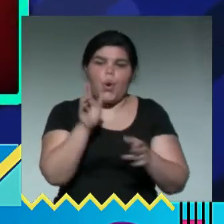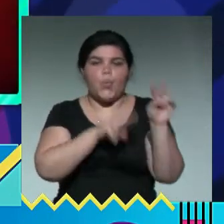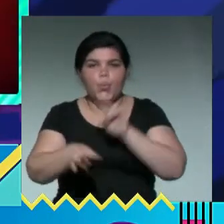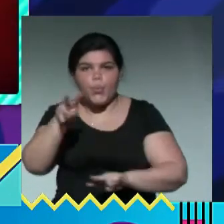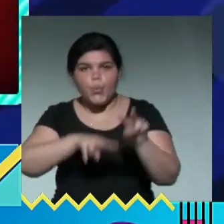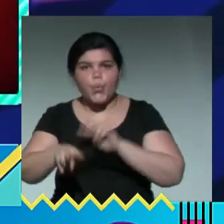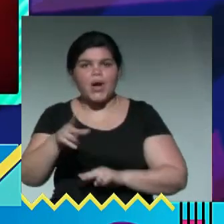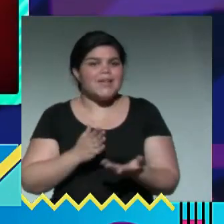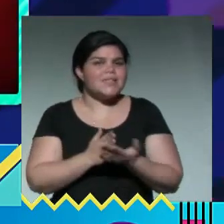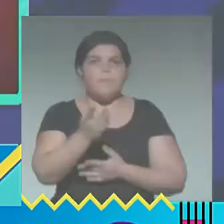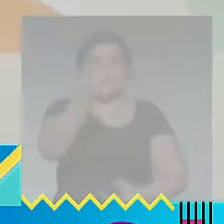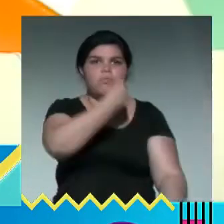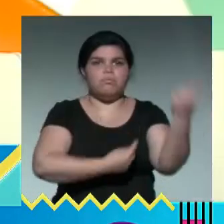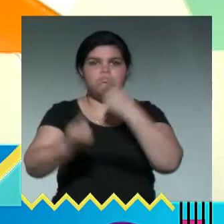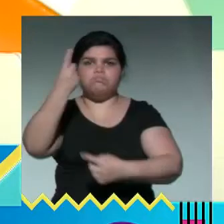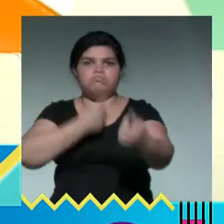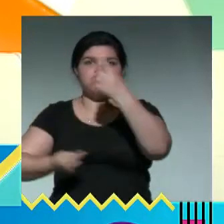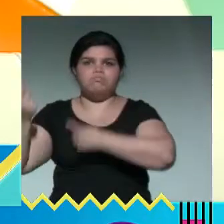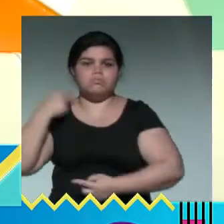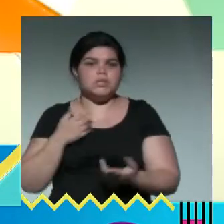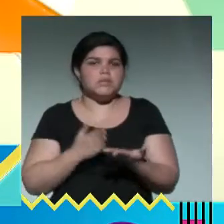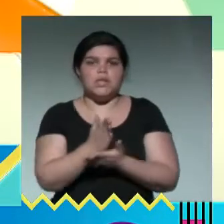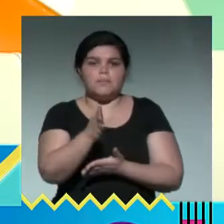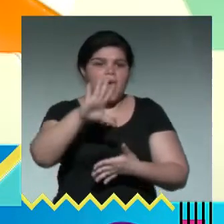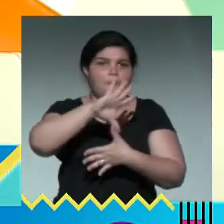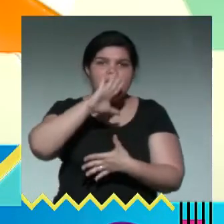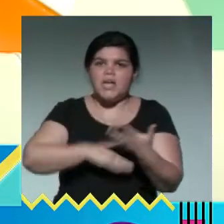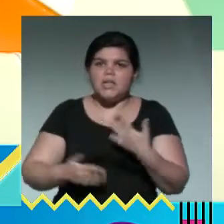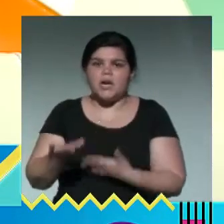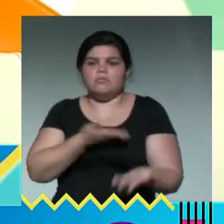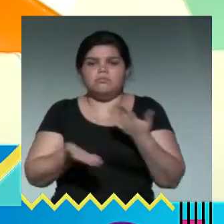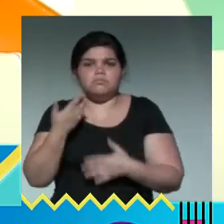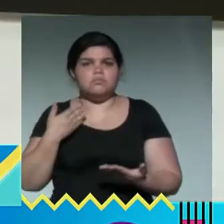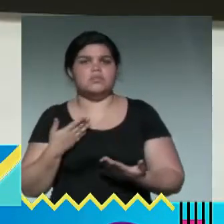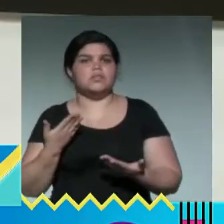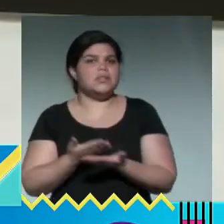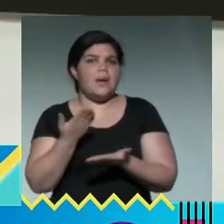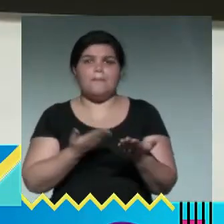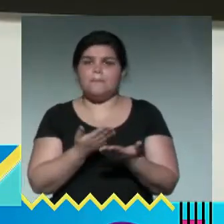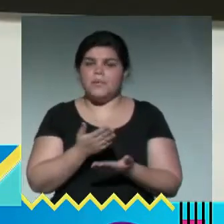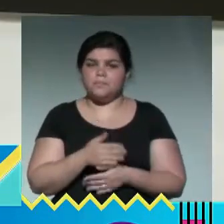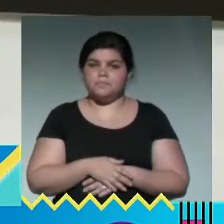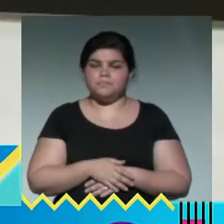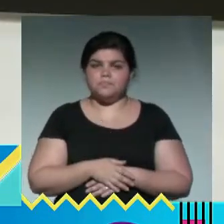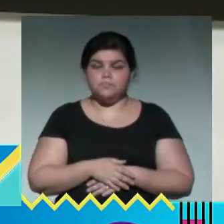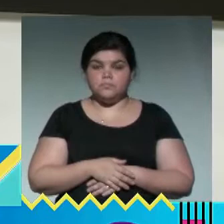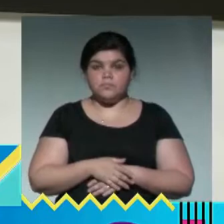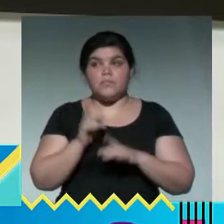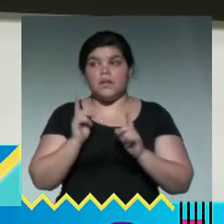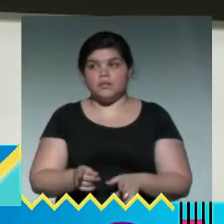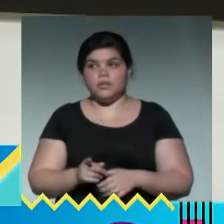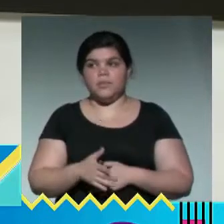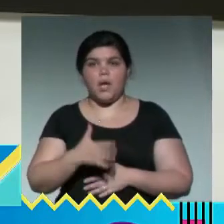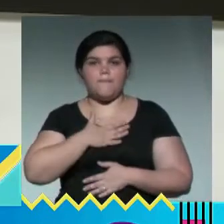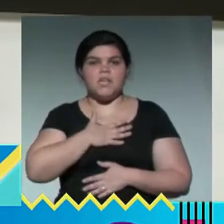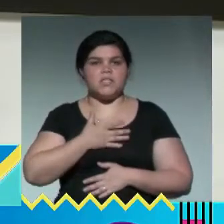tiempo, América está recibiendo y moviéndose y movilizándose. Y ahí te sumo, Sandra, no solamente una cuestión de procedencia, ¿no?